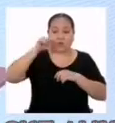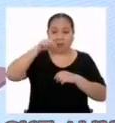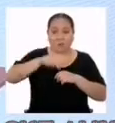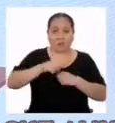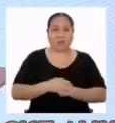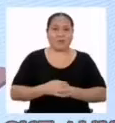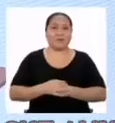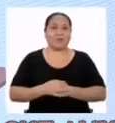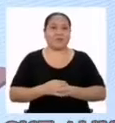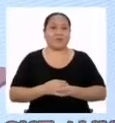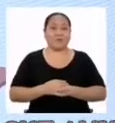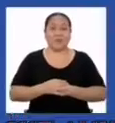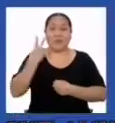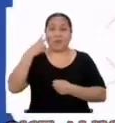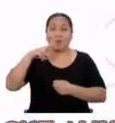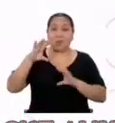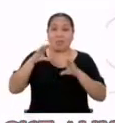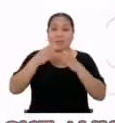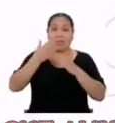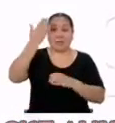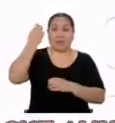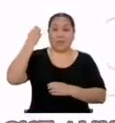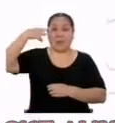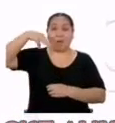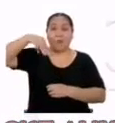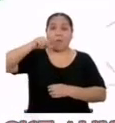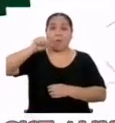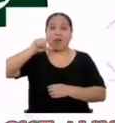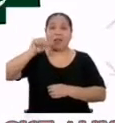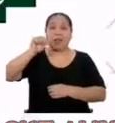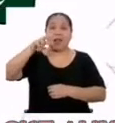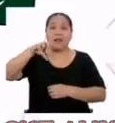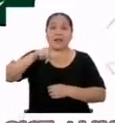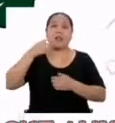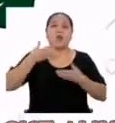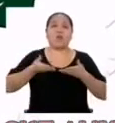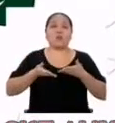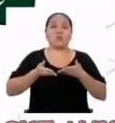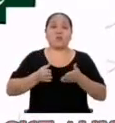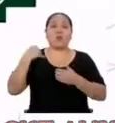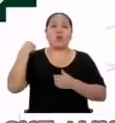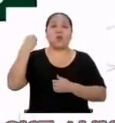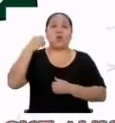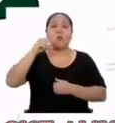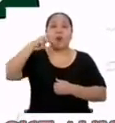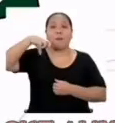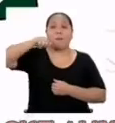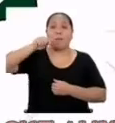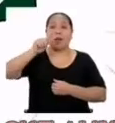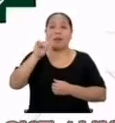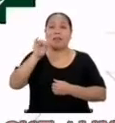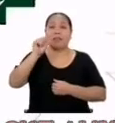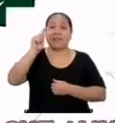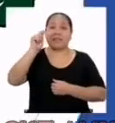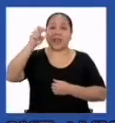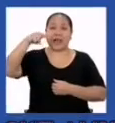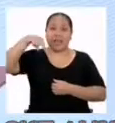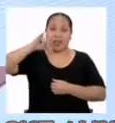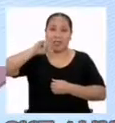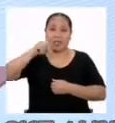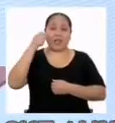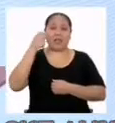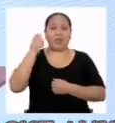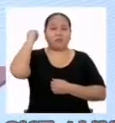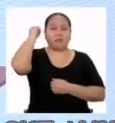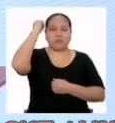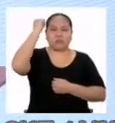Como vimos en la clase pasada, Malala es una joven pakistaní que lucha por los derechos a la educación de las mujeres en su país.